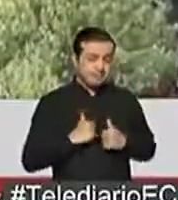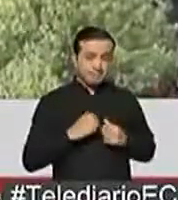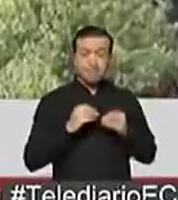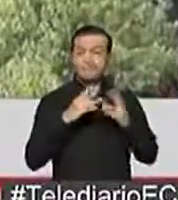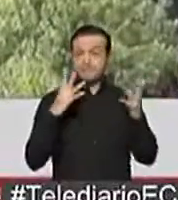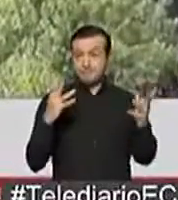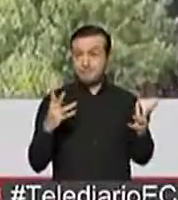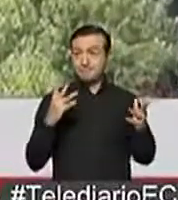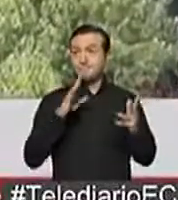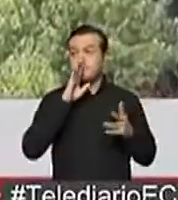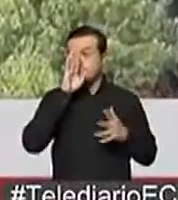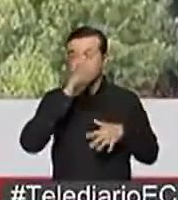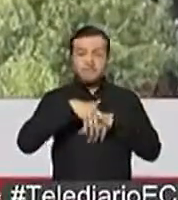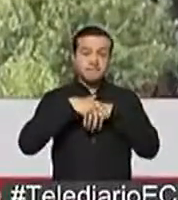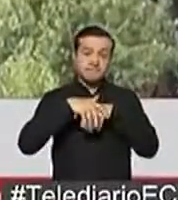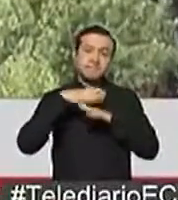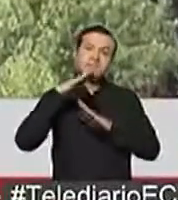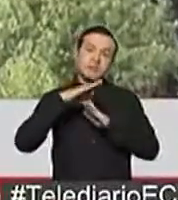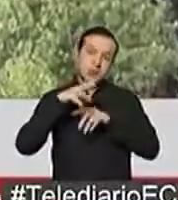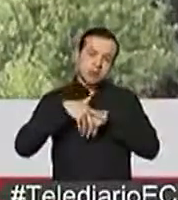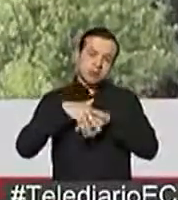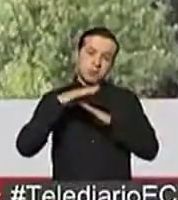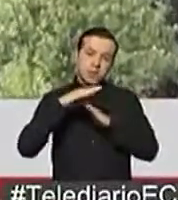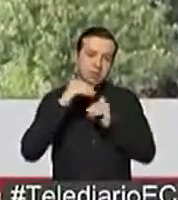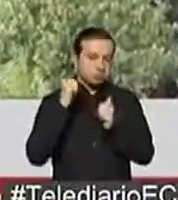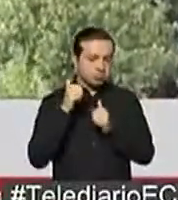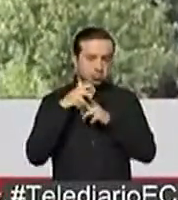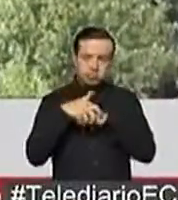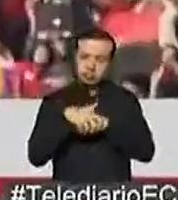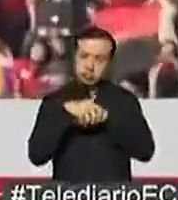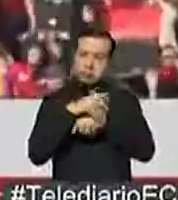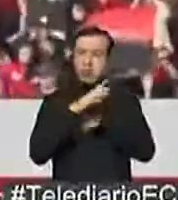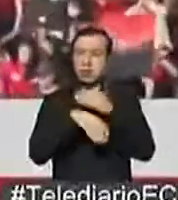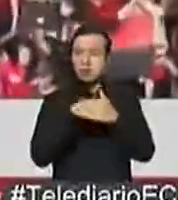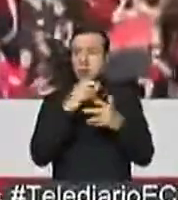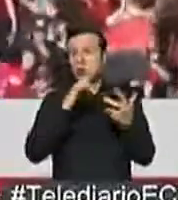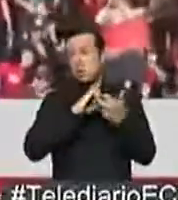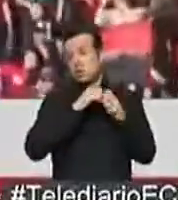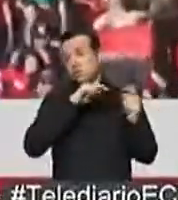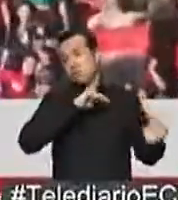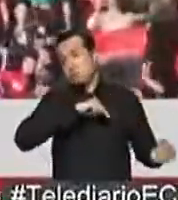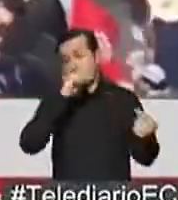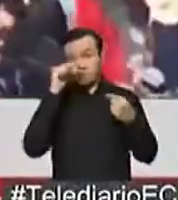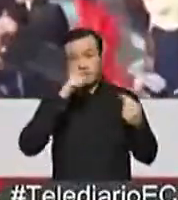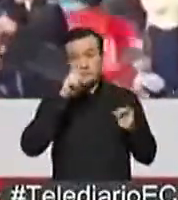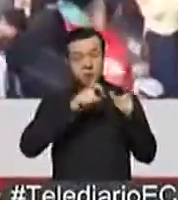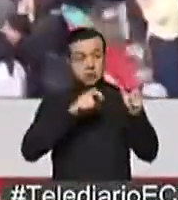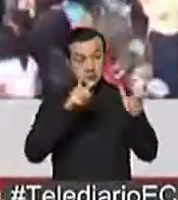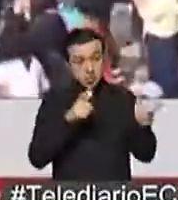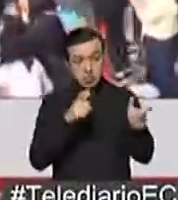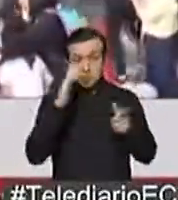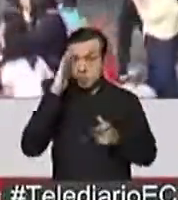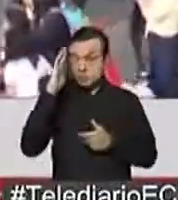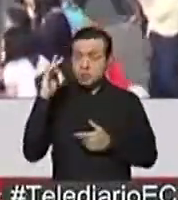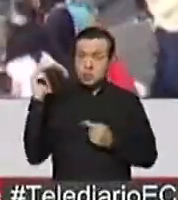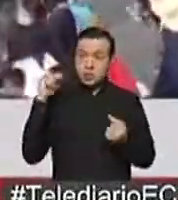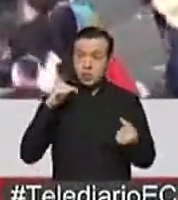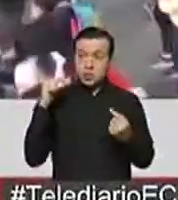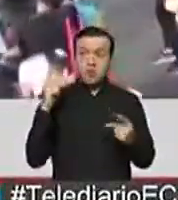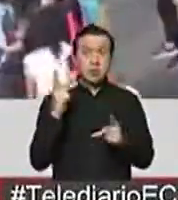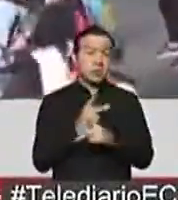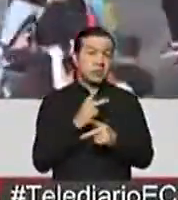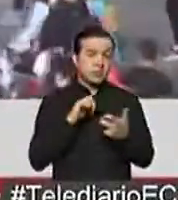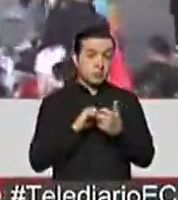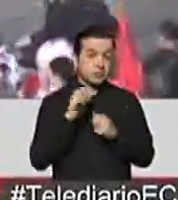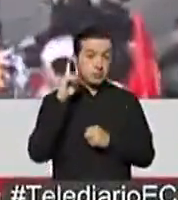protestas inician cada jornada en un ambiente pacífico y reivindicativo y suelen acabar con duros enfrentamientos entre manifestantes y las fuerzas especiales de